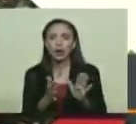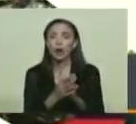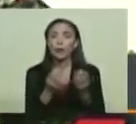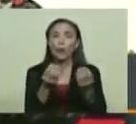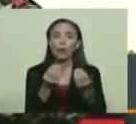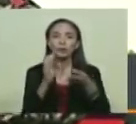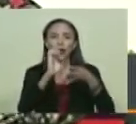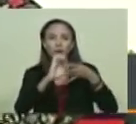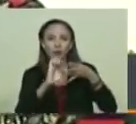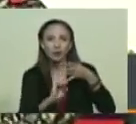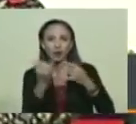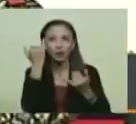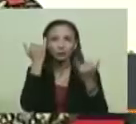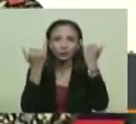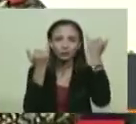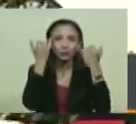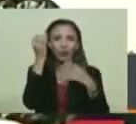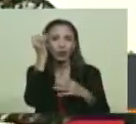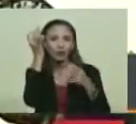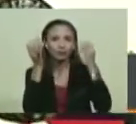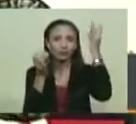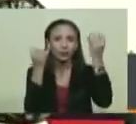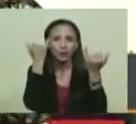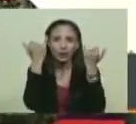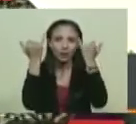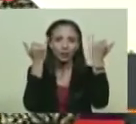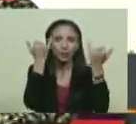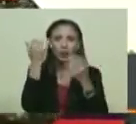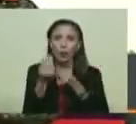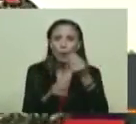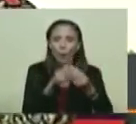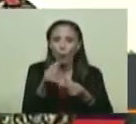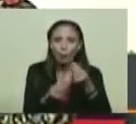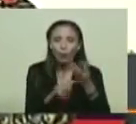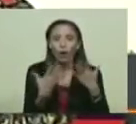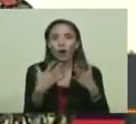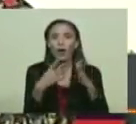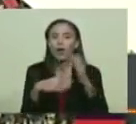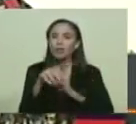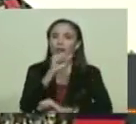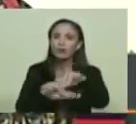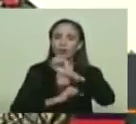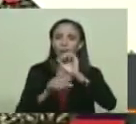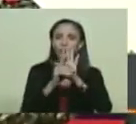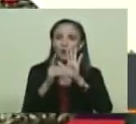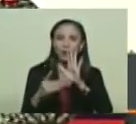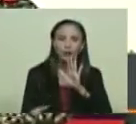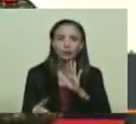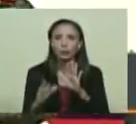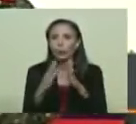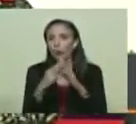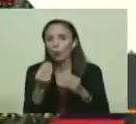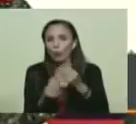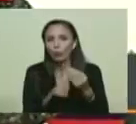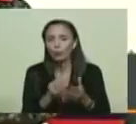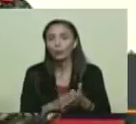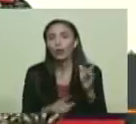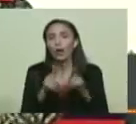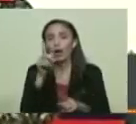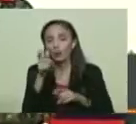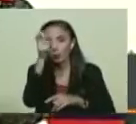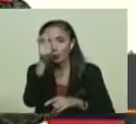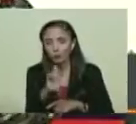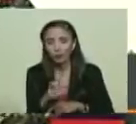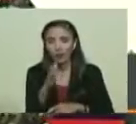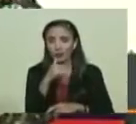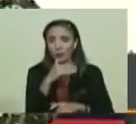tácticas. En el marco de la Constitución, del respeto a los derechos humanos. Frente a gente que no respeta ni derechos humanos,